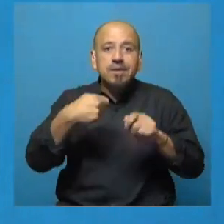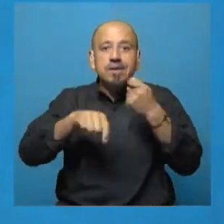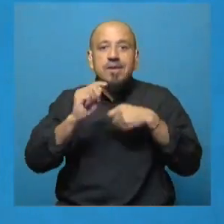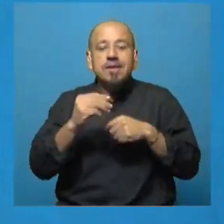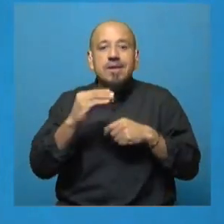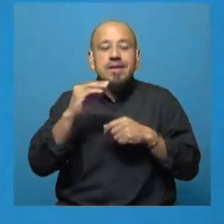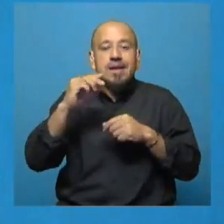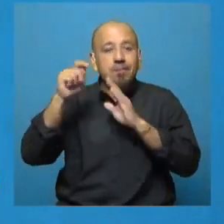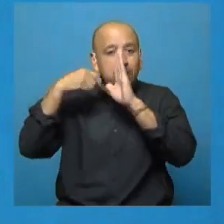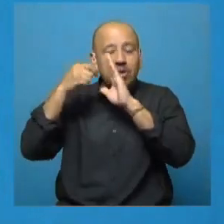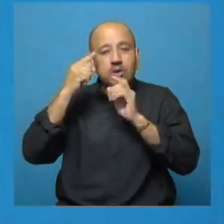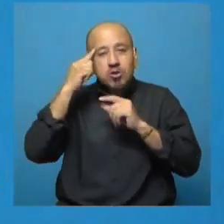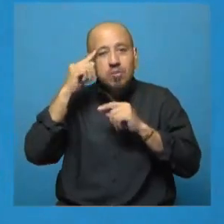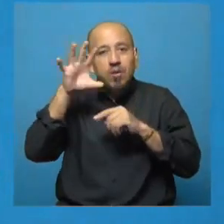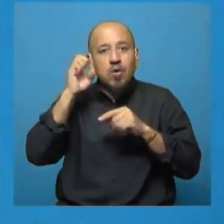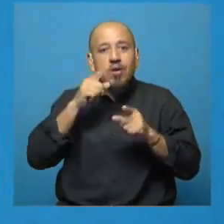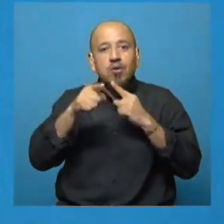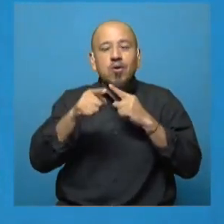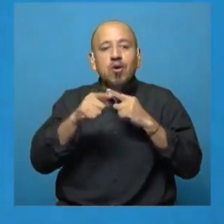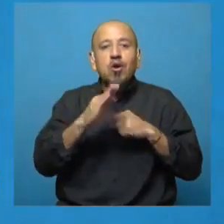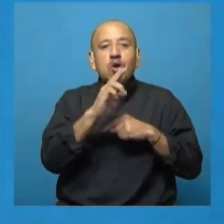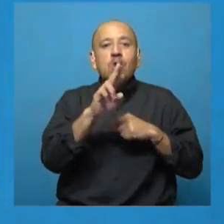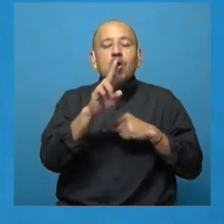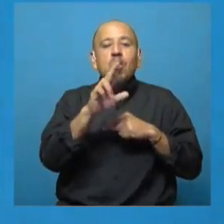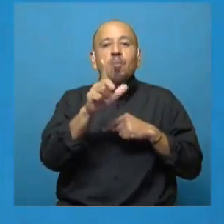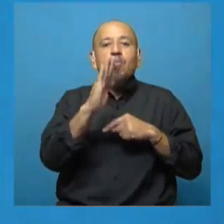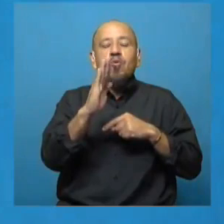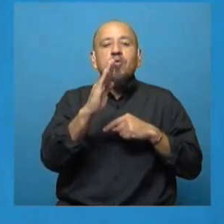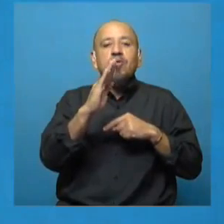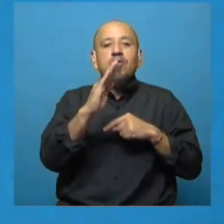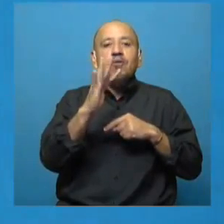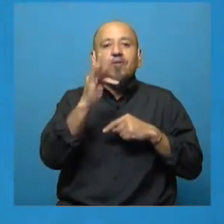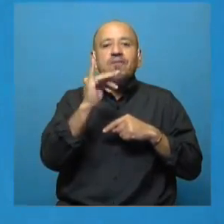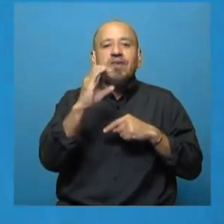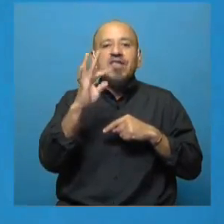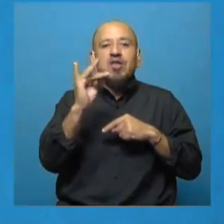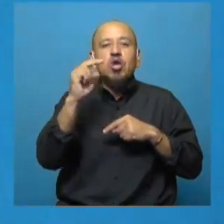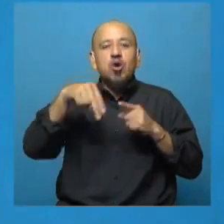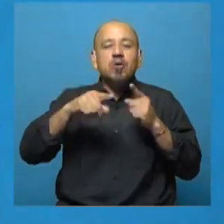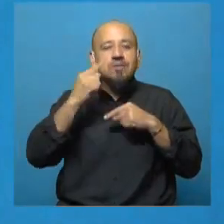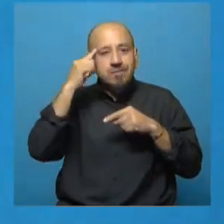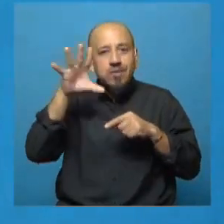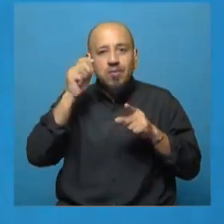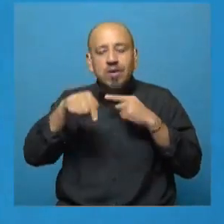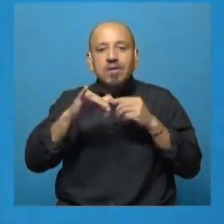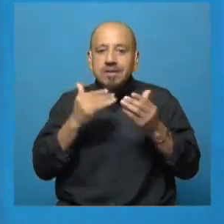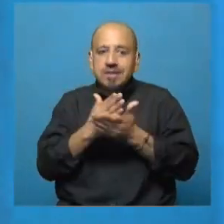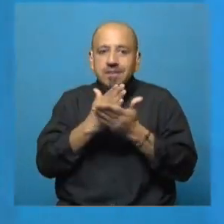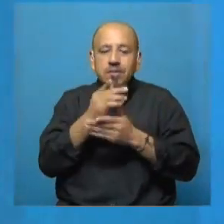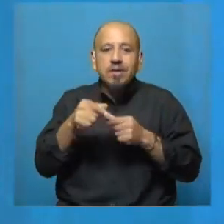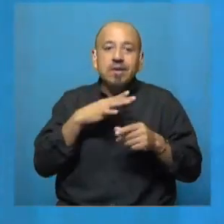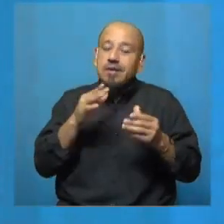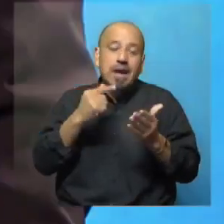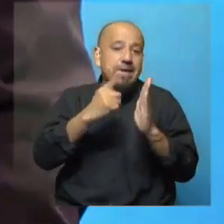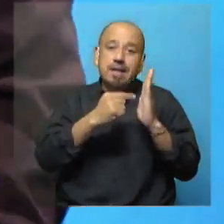queríamos ver me acuerdo de tiempos violentos que estuvimos como un mes para poder verla porque no siempre la enganchamos